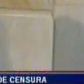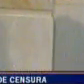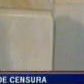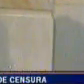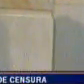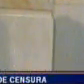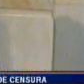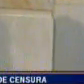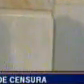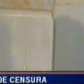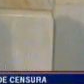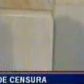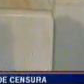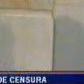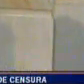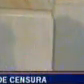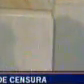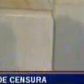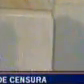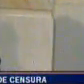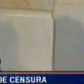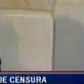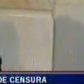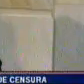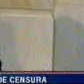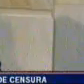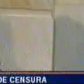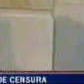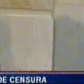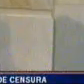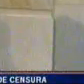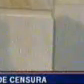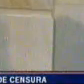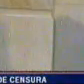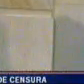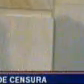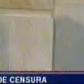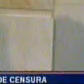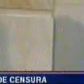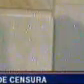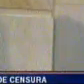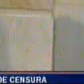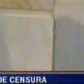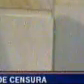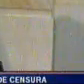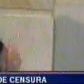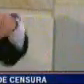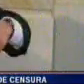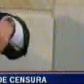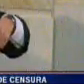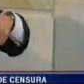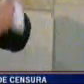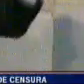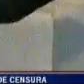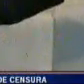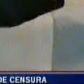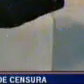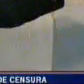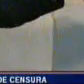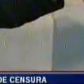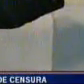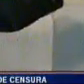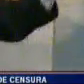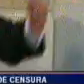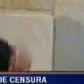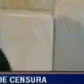riesgo inmenso de apagón que todavía, ojalá no suceda, pero que podría ocurrir en cualquier momento, y el riesgo es inmenso? Y si no estamos en apagón es